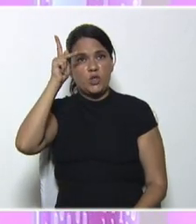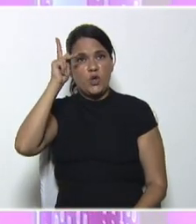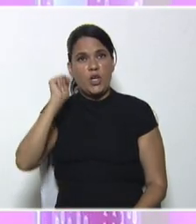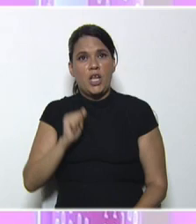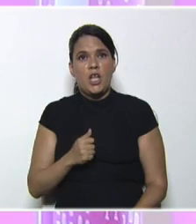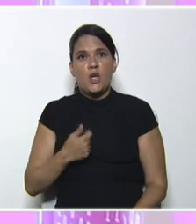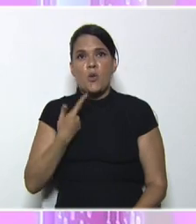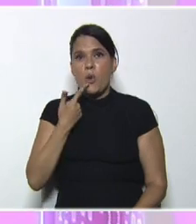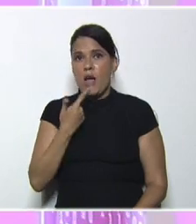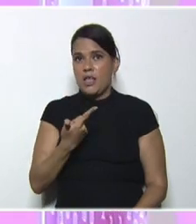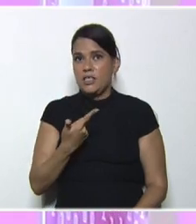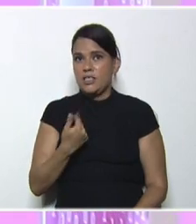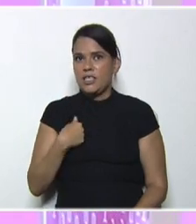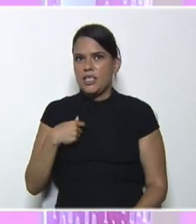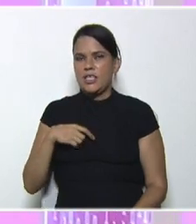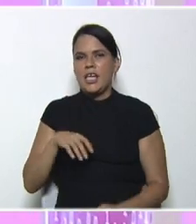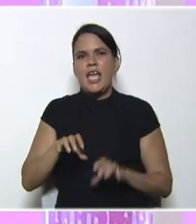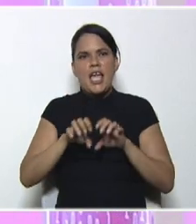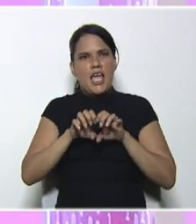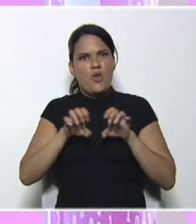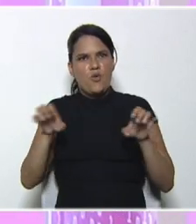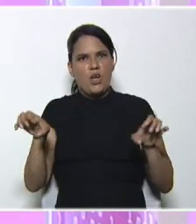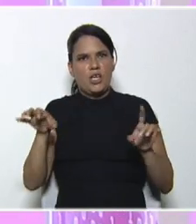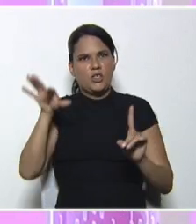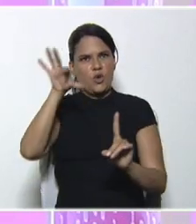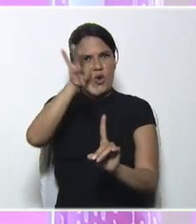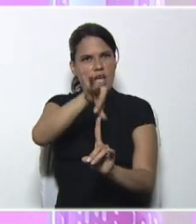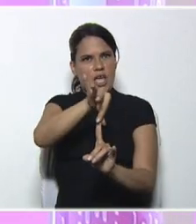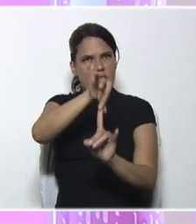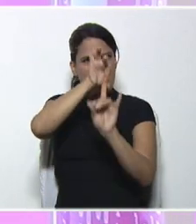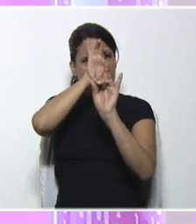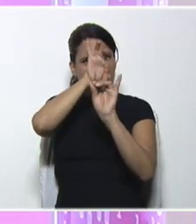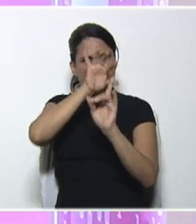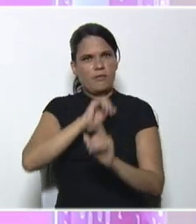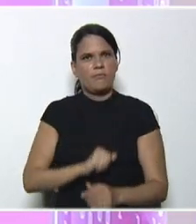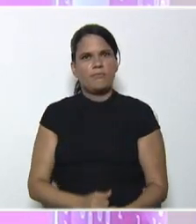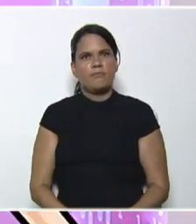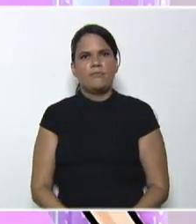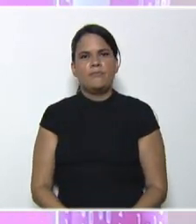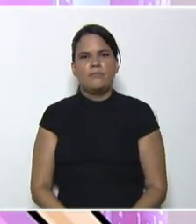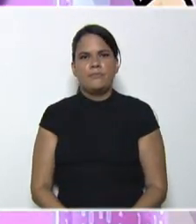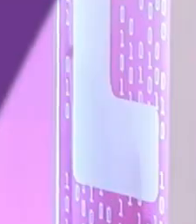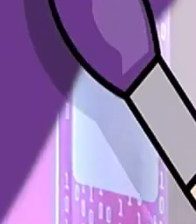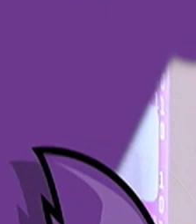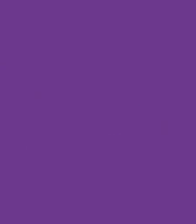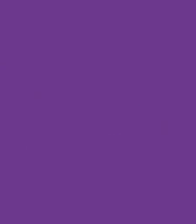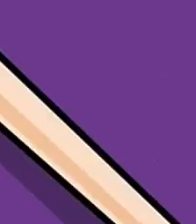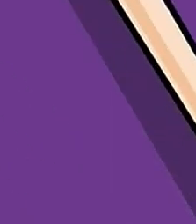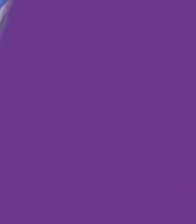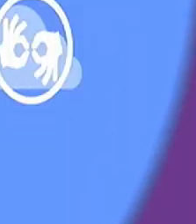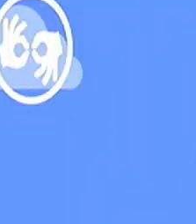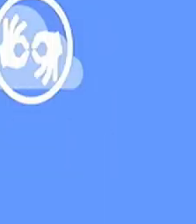Gubella nos va a proveer en la siguiente modalidad de educación especial.